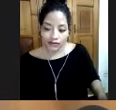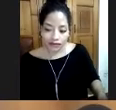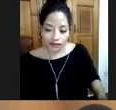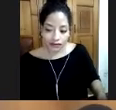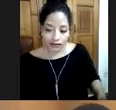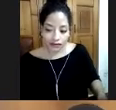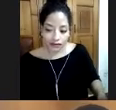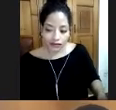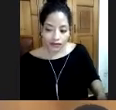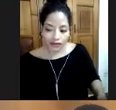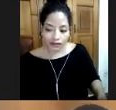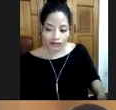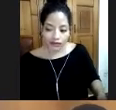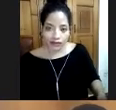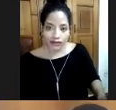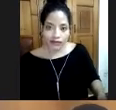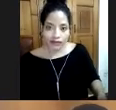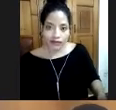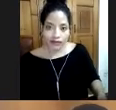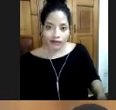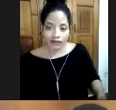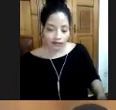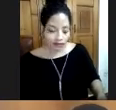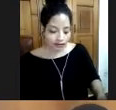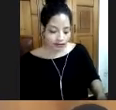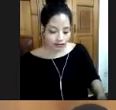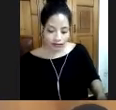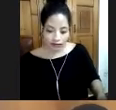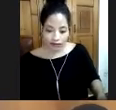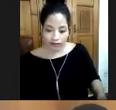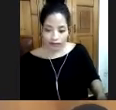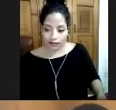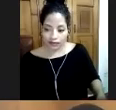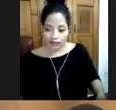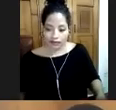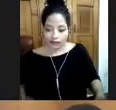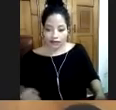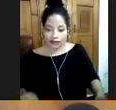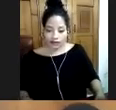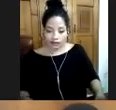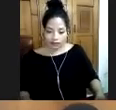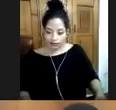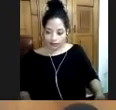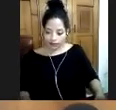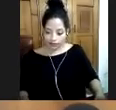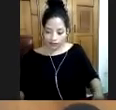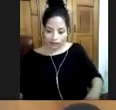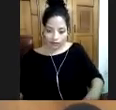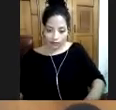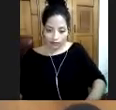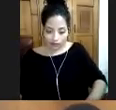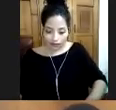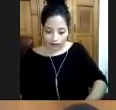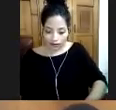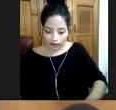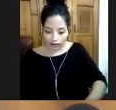nosotros como padres de familia, como con los alumnos. Por ejemplo, voy a poner el ejemplo, un niño solo apenas tiene 7 años, está en